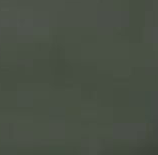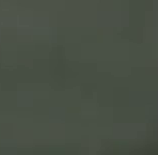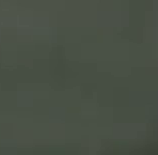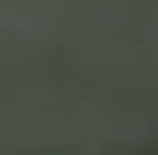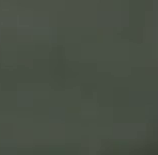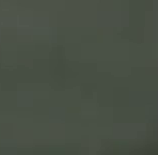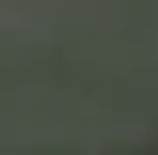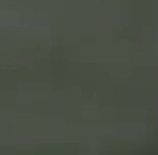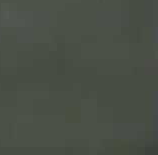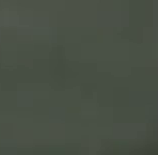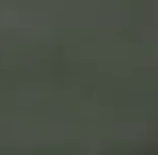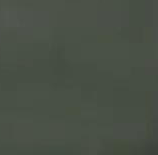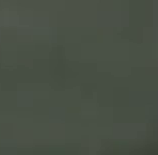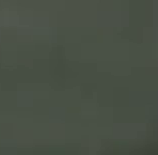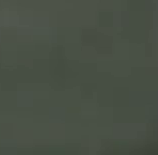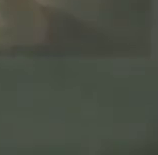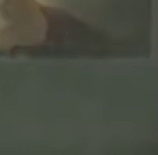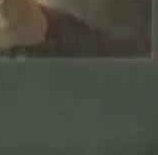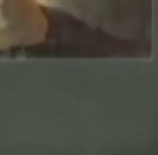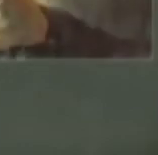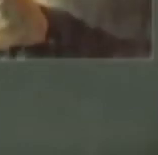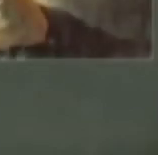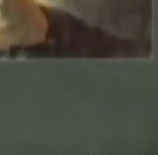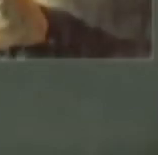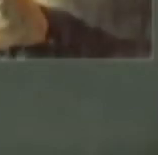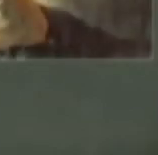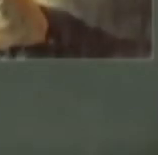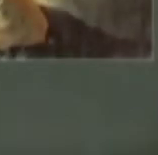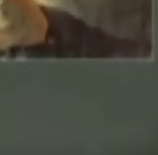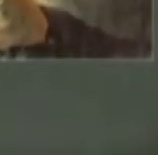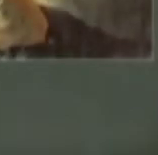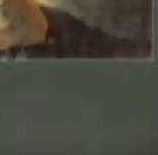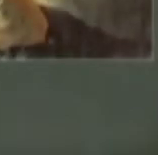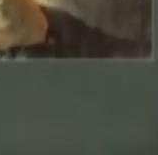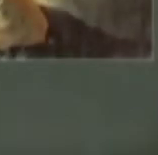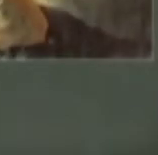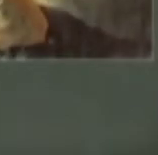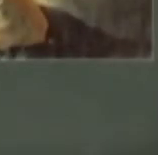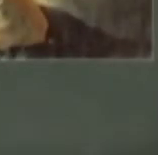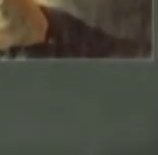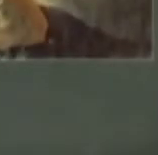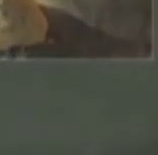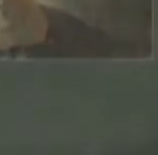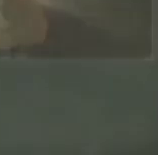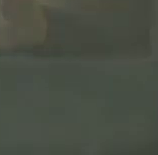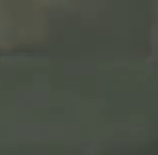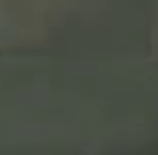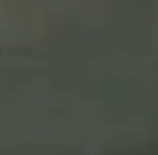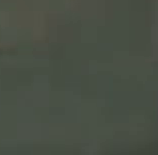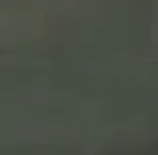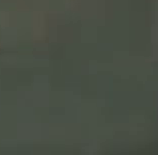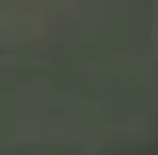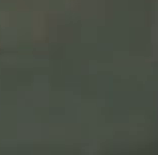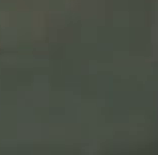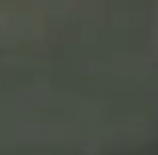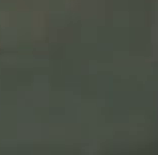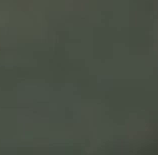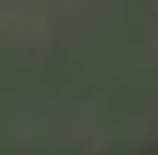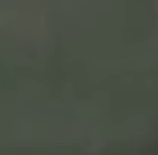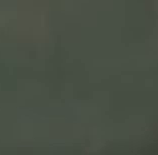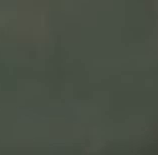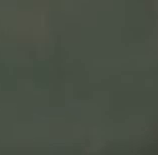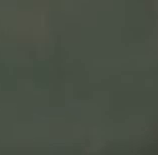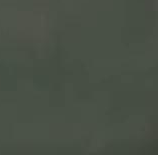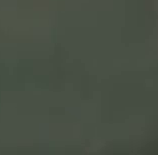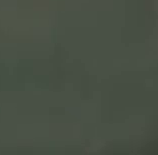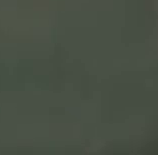Todas estas ideas de los ilustrados que estamos viendo poco a poco fueron calando en la sociedad y también influyeron en la monarquía. Las